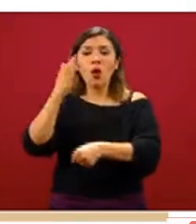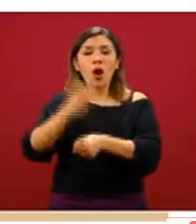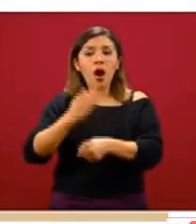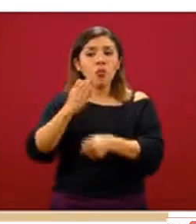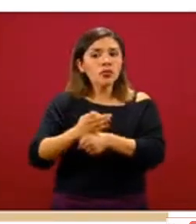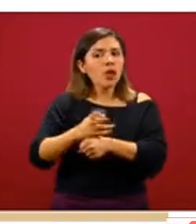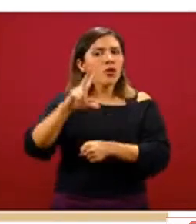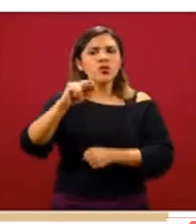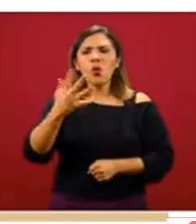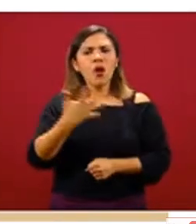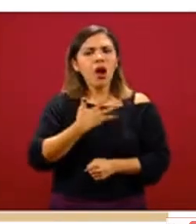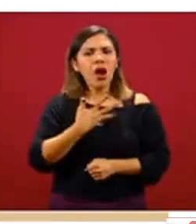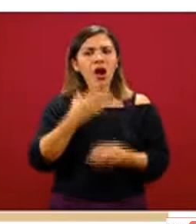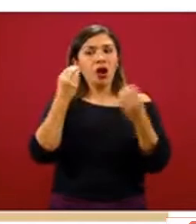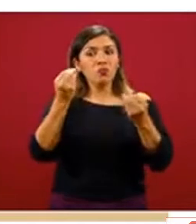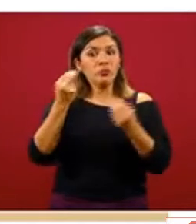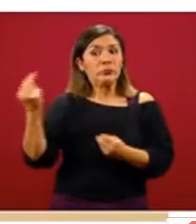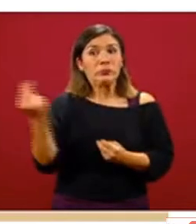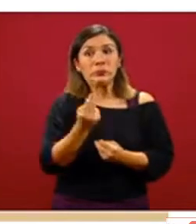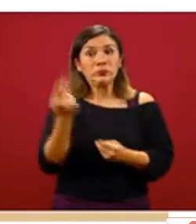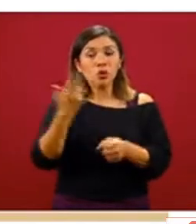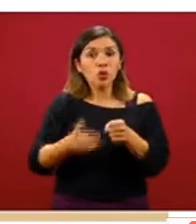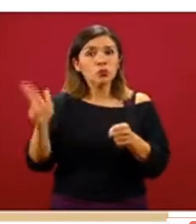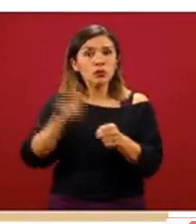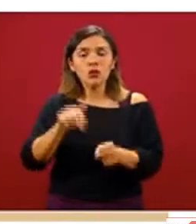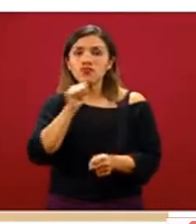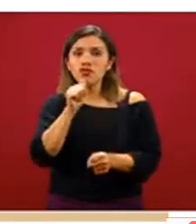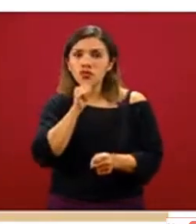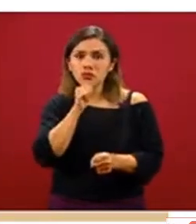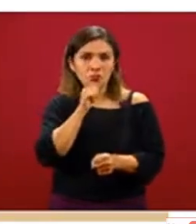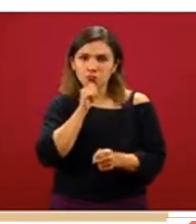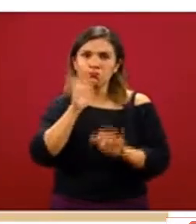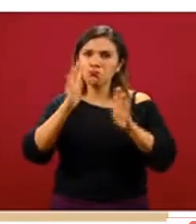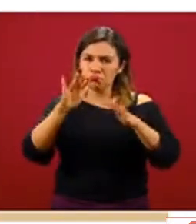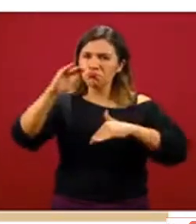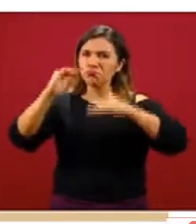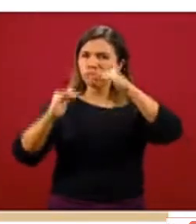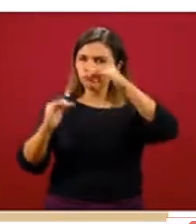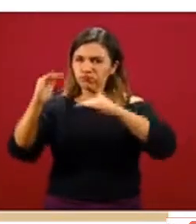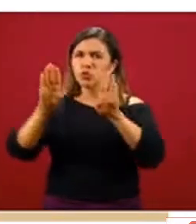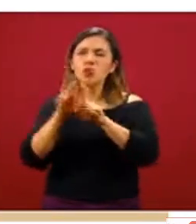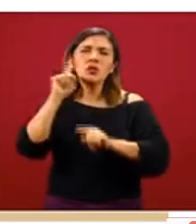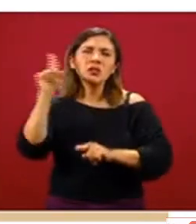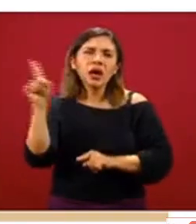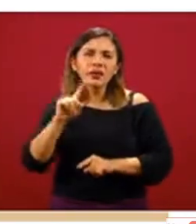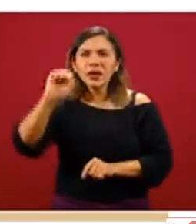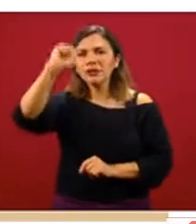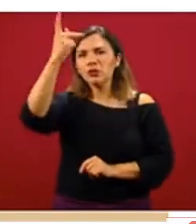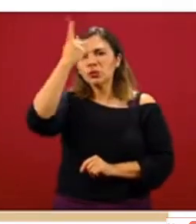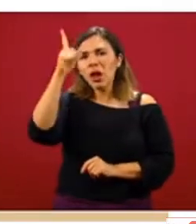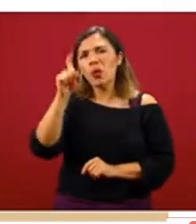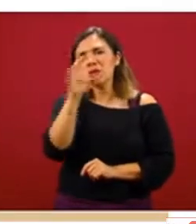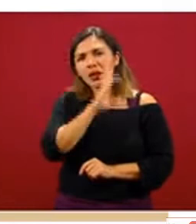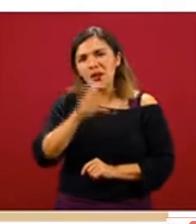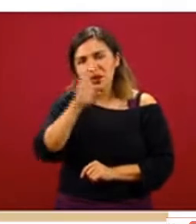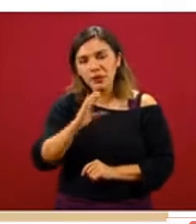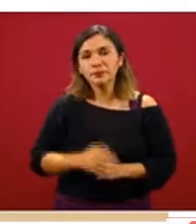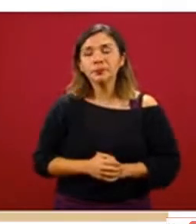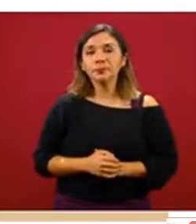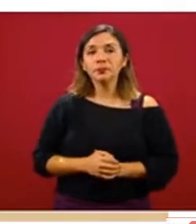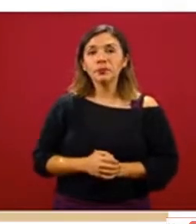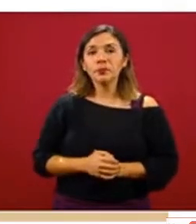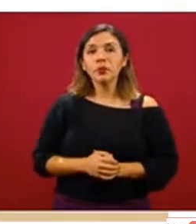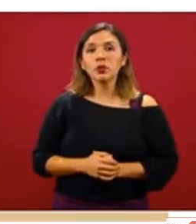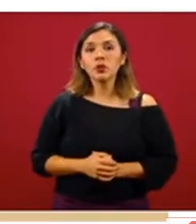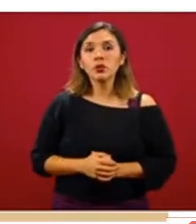están teniendo una demanda y una carga importante de esto, como Zacatecas, San Luis Potosí y Aguascalientes. Si vemos en la